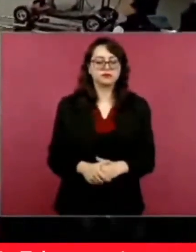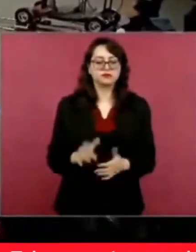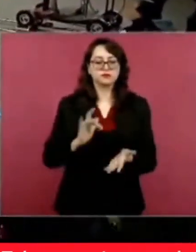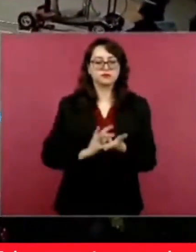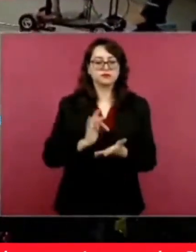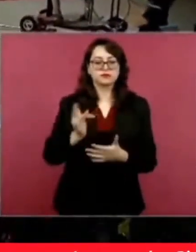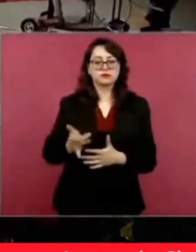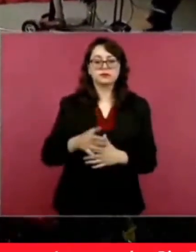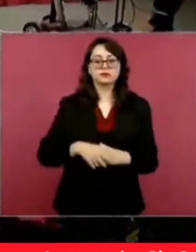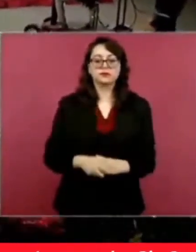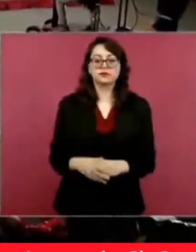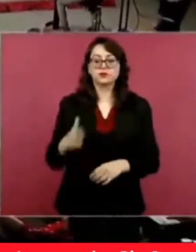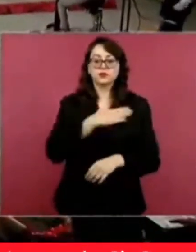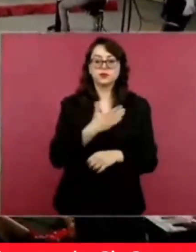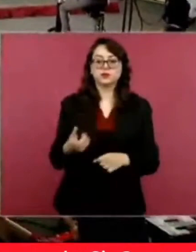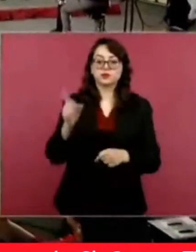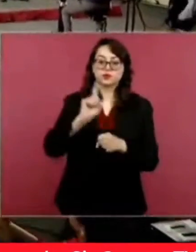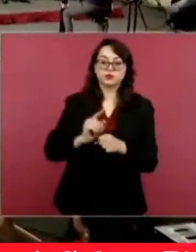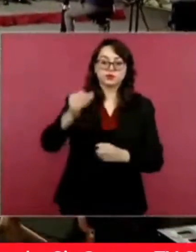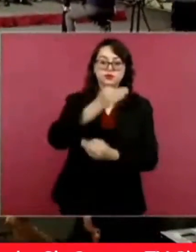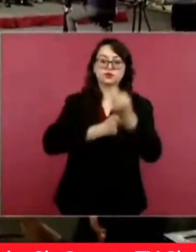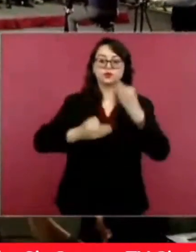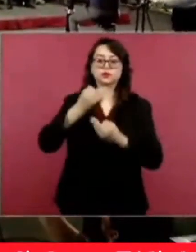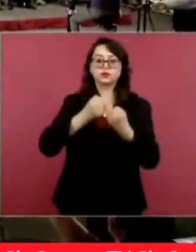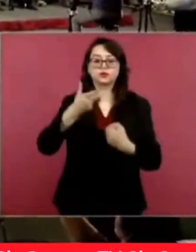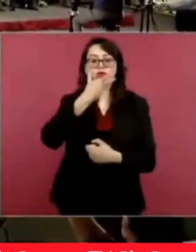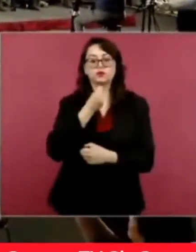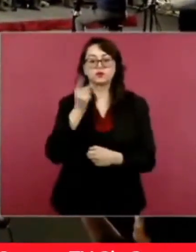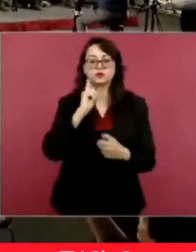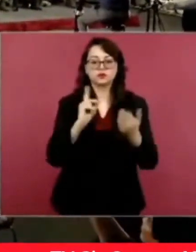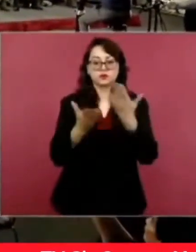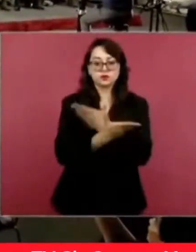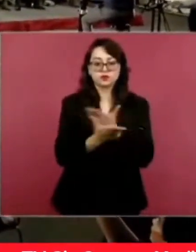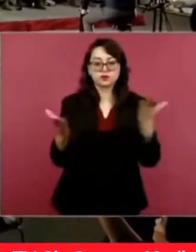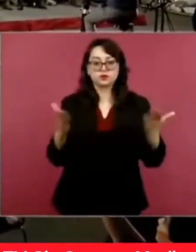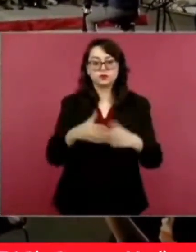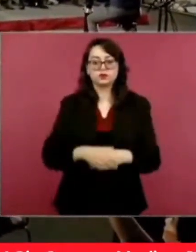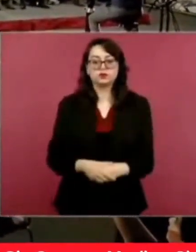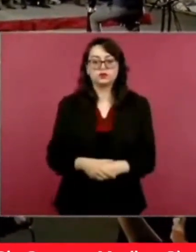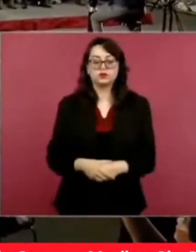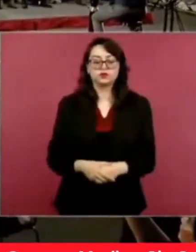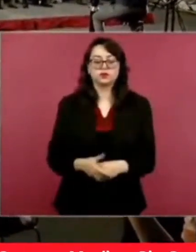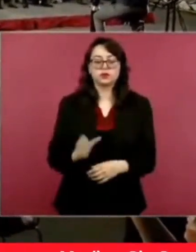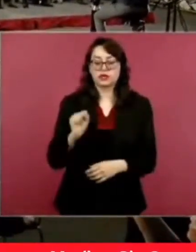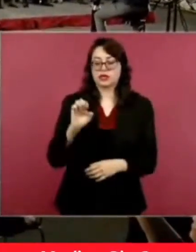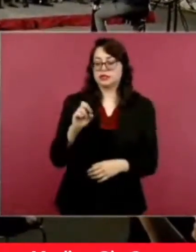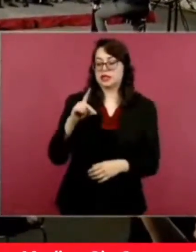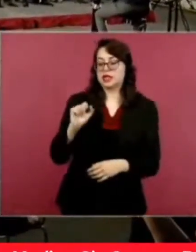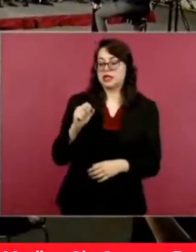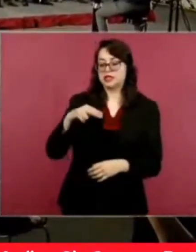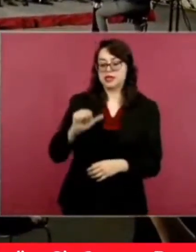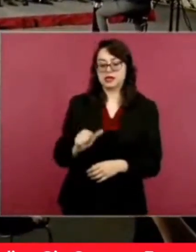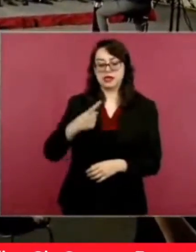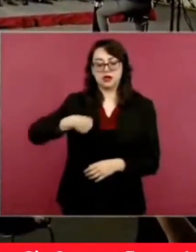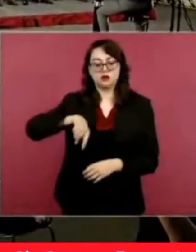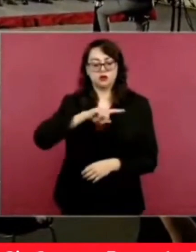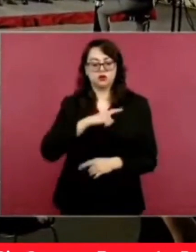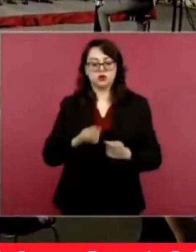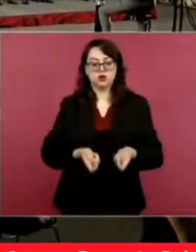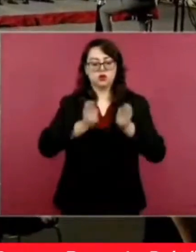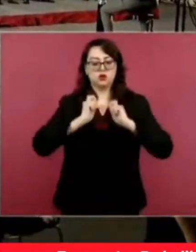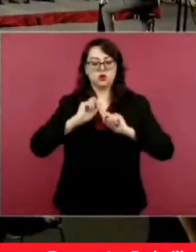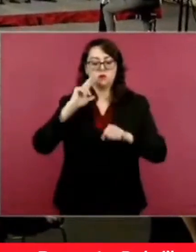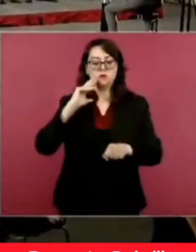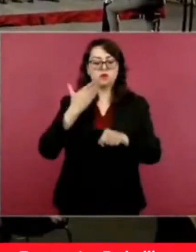Gracias. Muy buenos días a todas y todos. Como es el compromiso de la Secretaría de la Defensa Nacional, continuaremos informándoles cuáles son